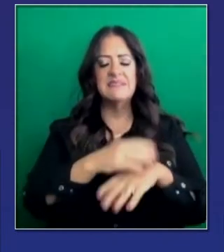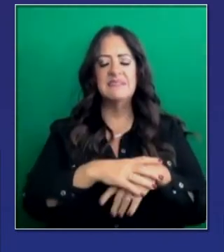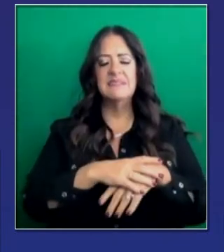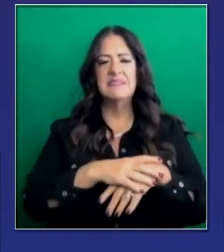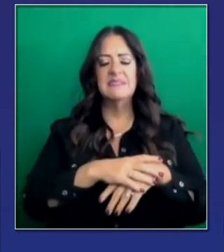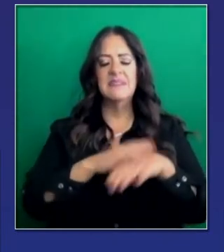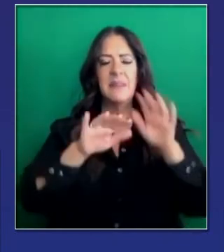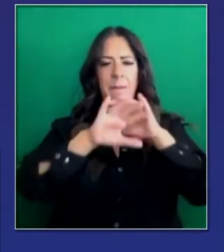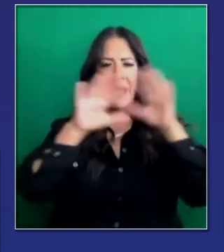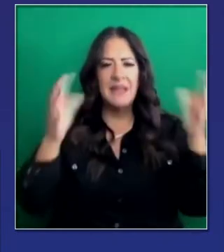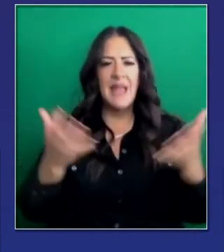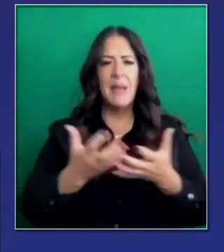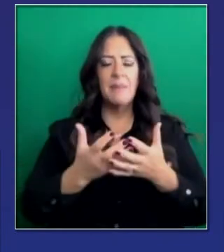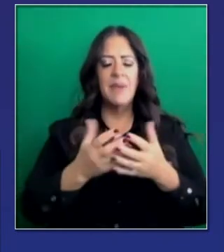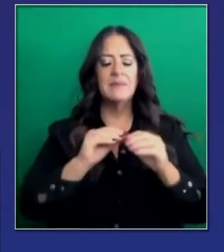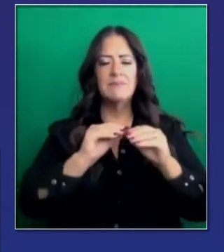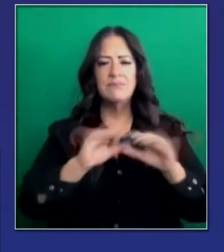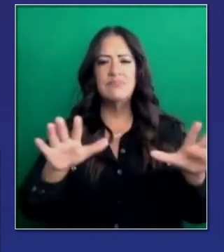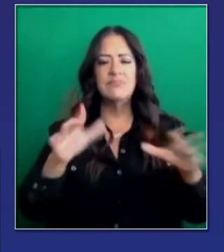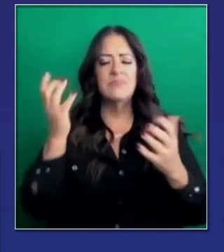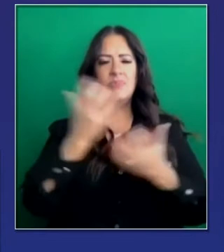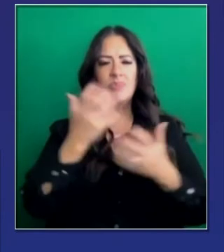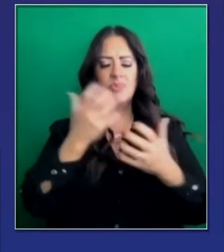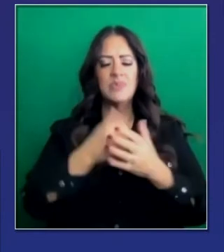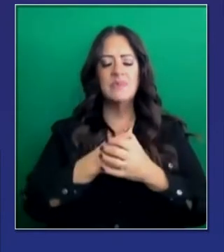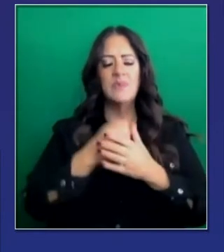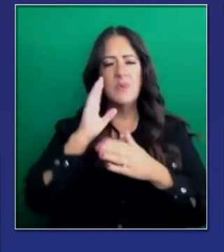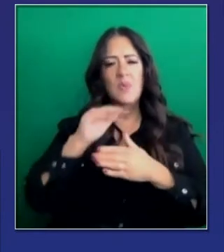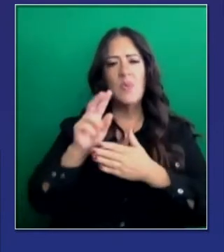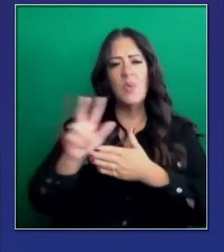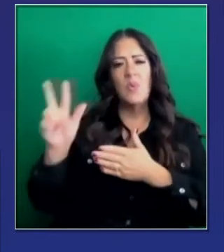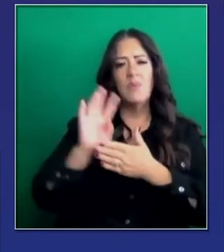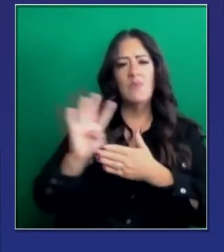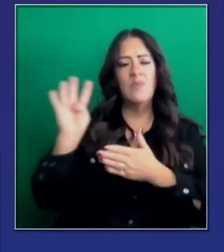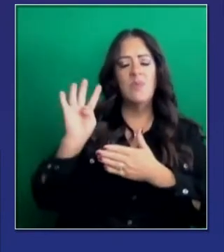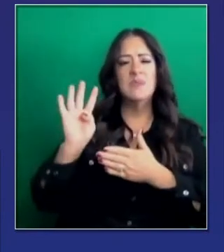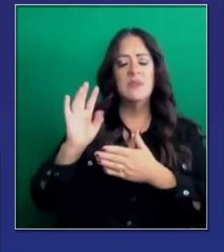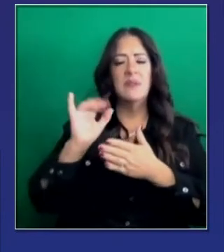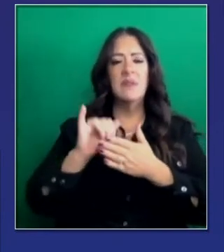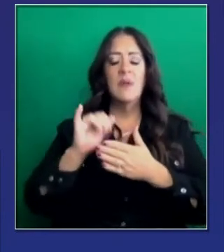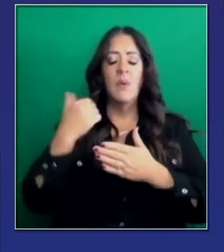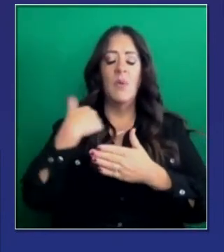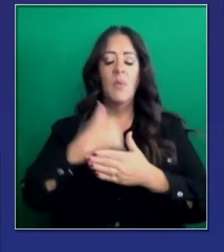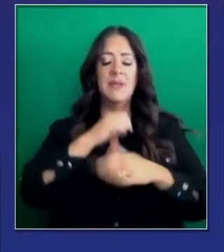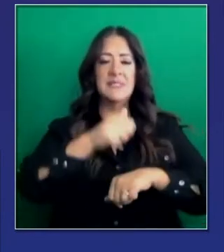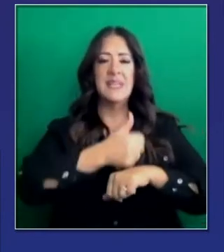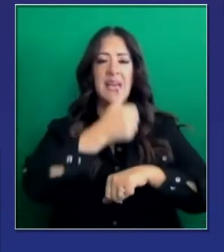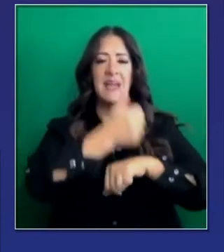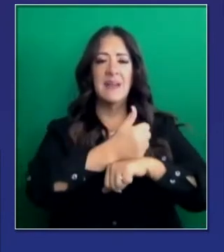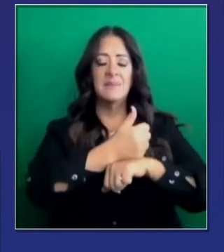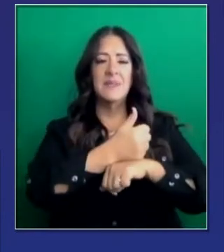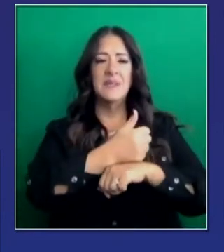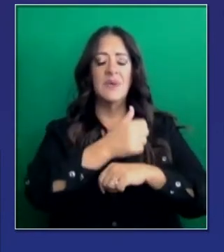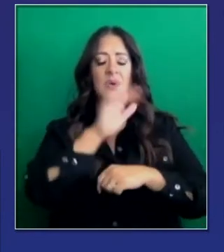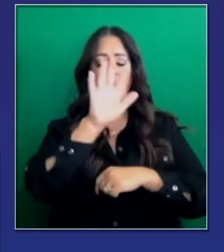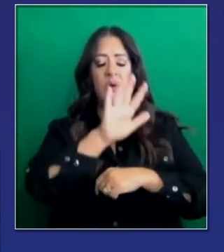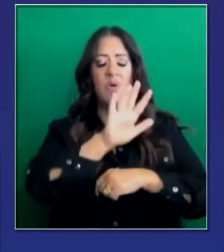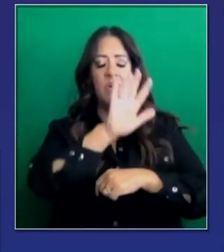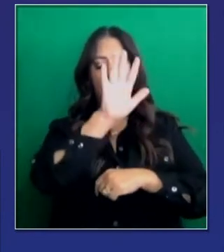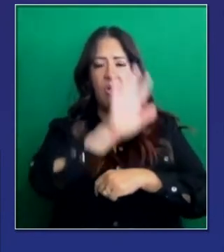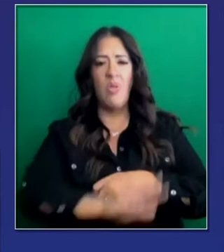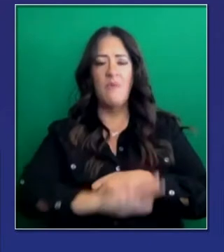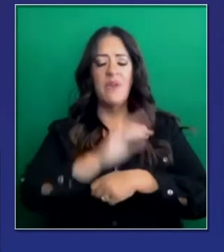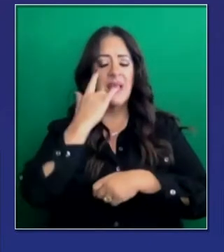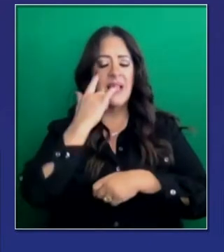semanas estuvimos un poco tensos y preparamos a través del estado